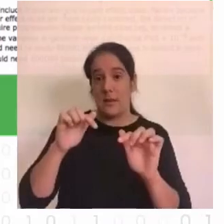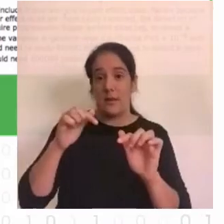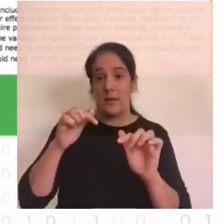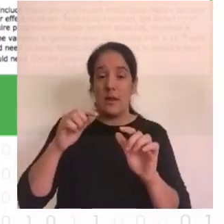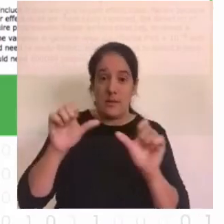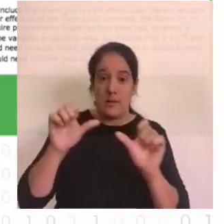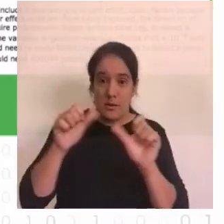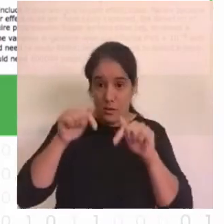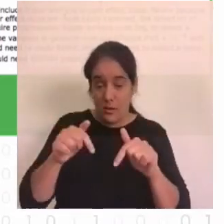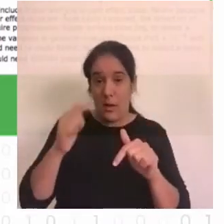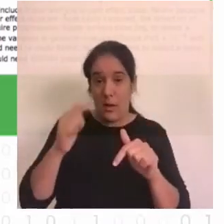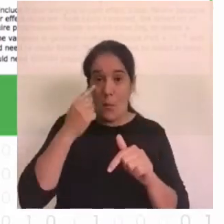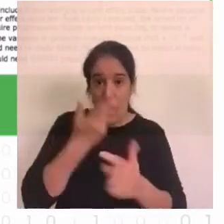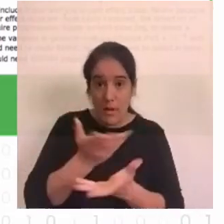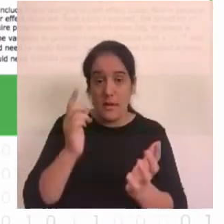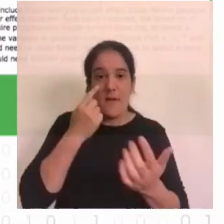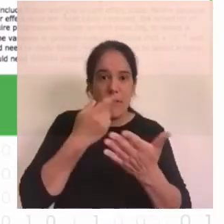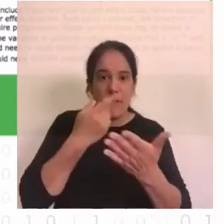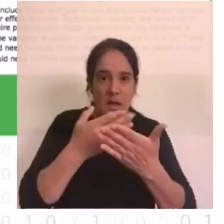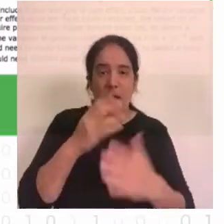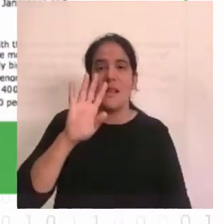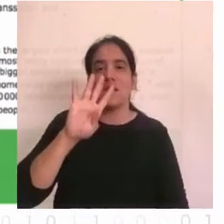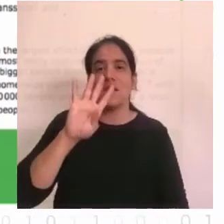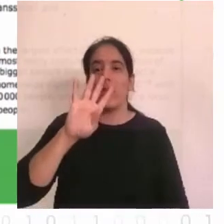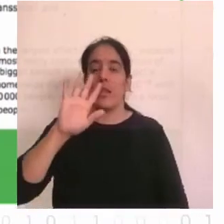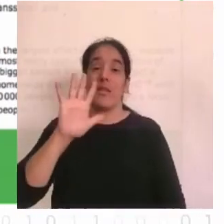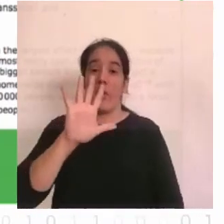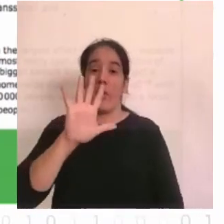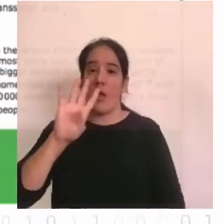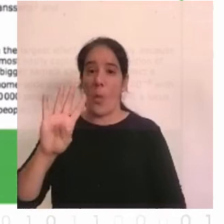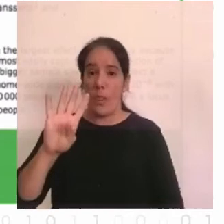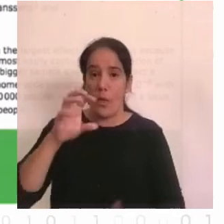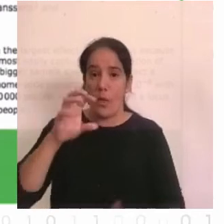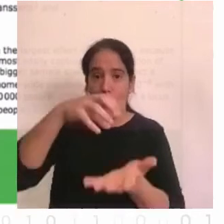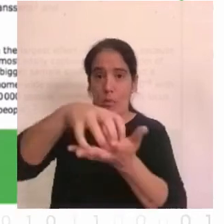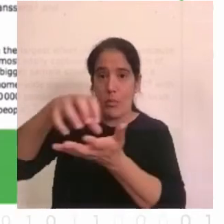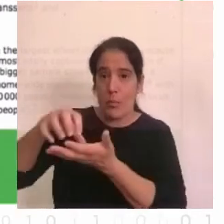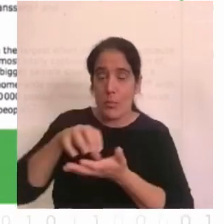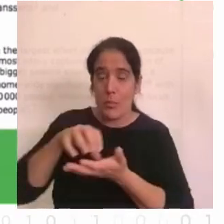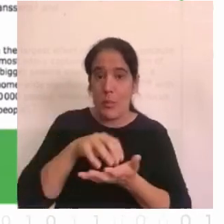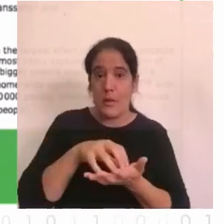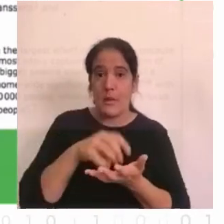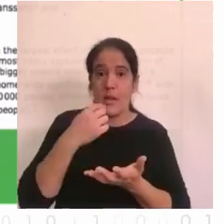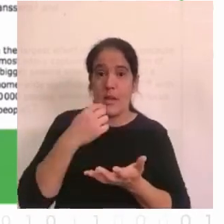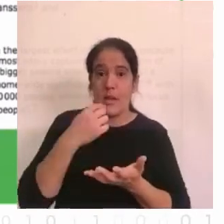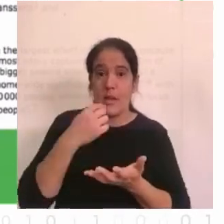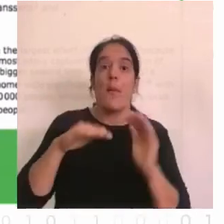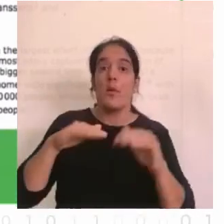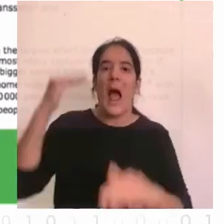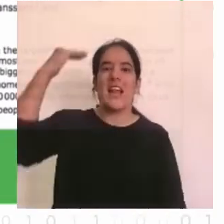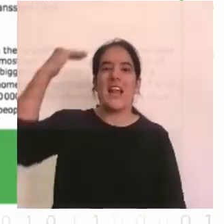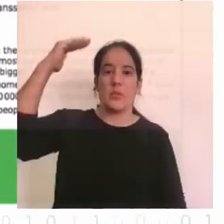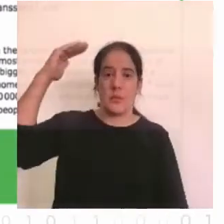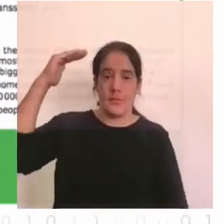encontraron 54 lugares que estaban relacionados con la predicción de la altura. Pero ¿qué pasaba? Cuando